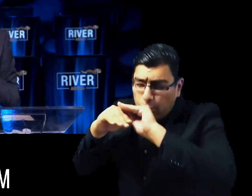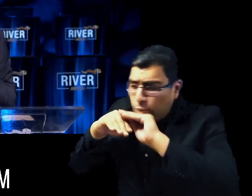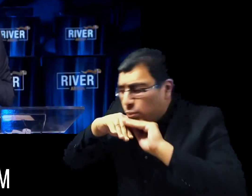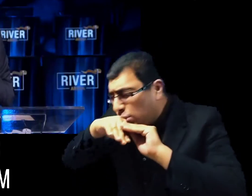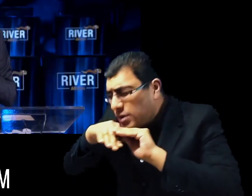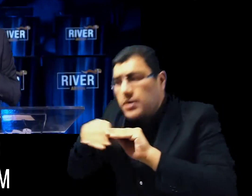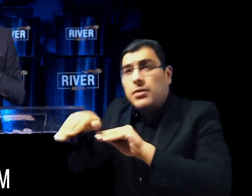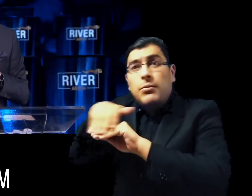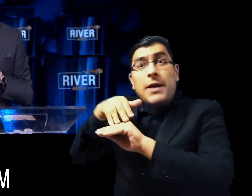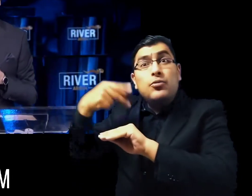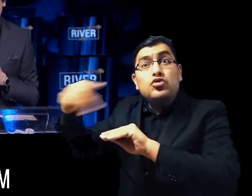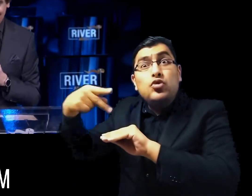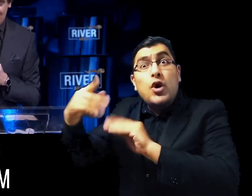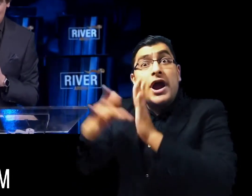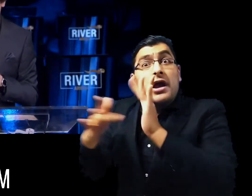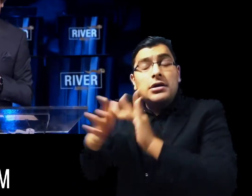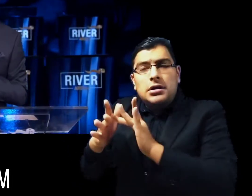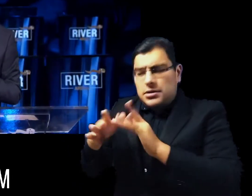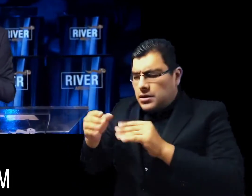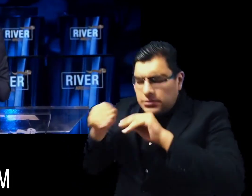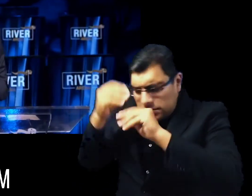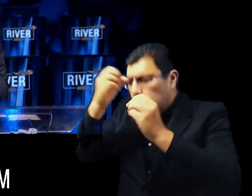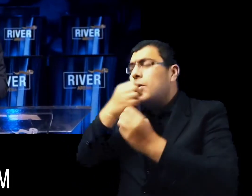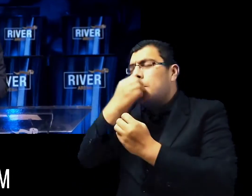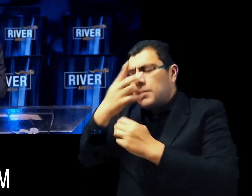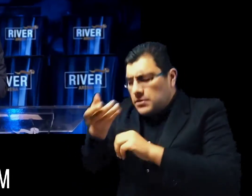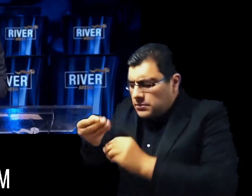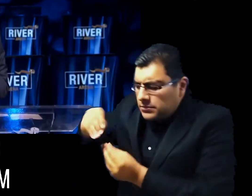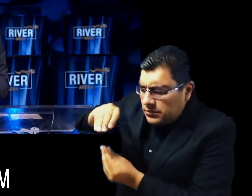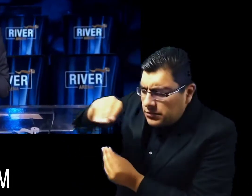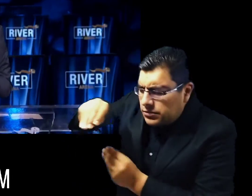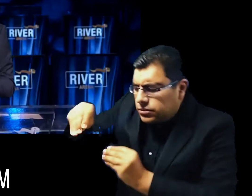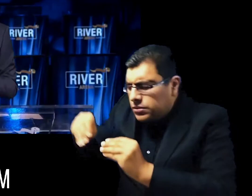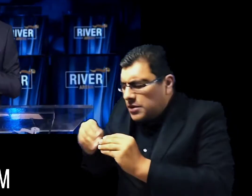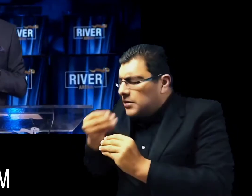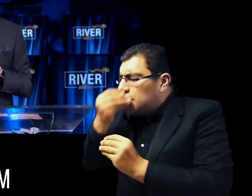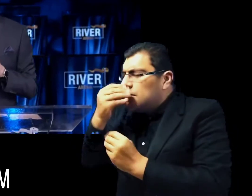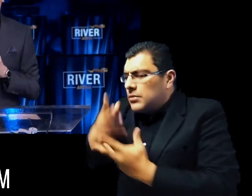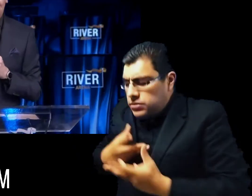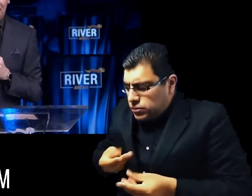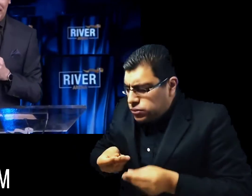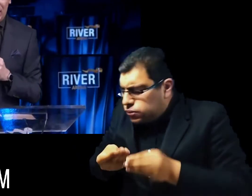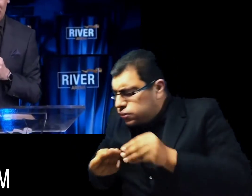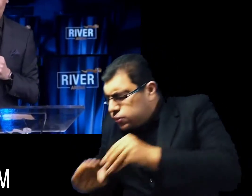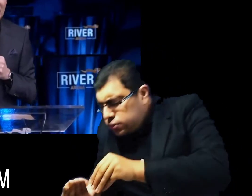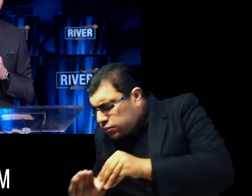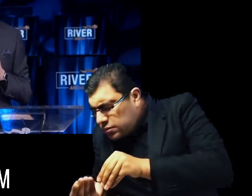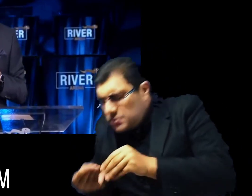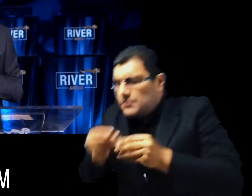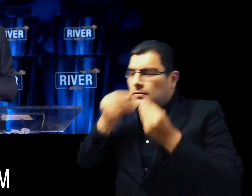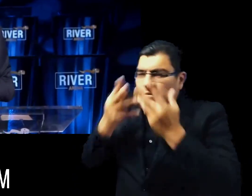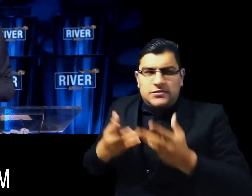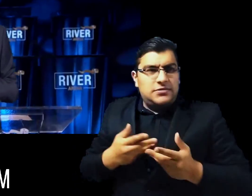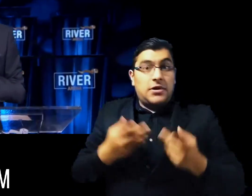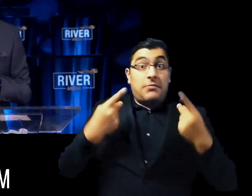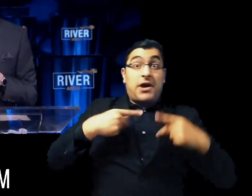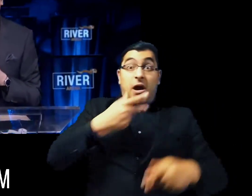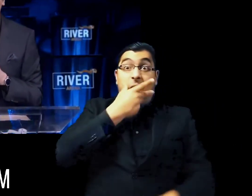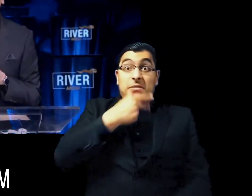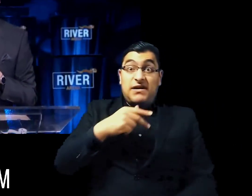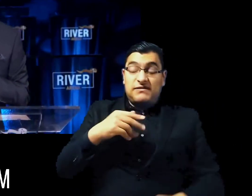los ungía con perfume. A mí me parece algo extraordinario. Al ver esto, el fariseo, que no le pareció